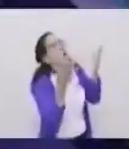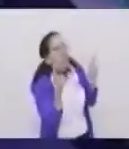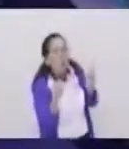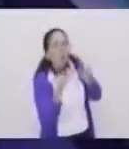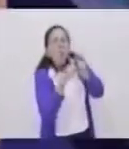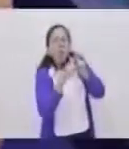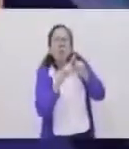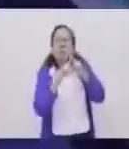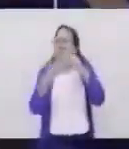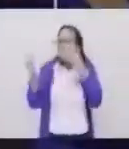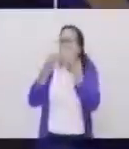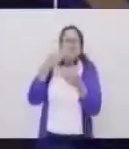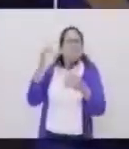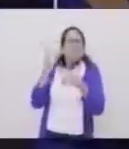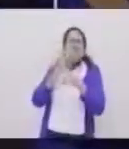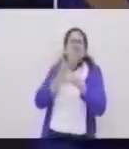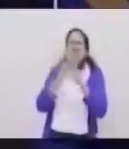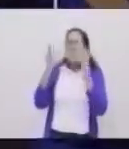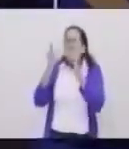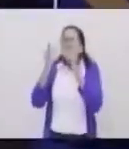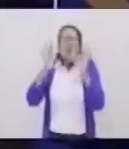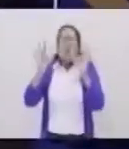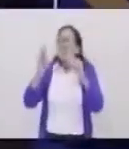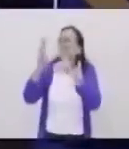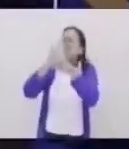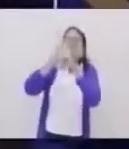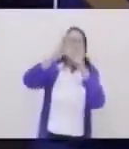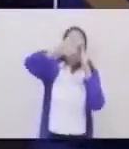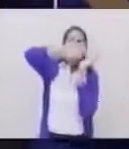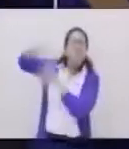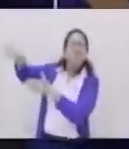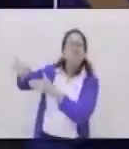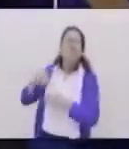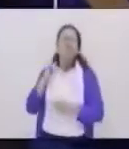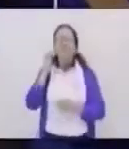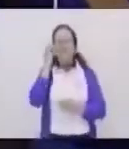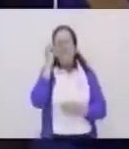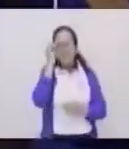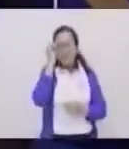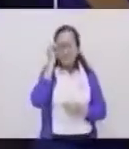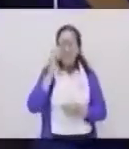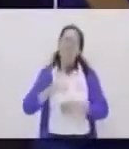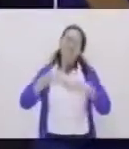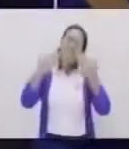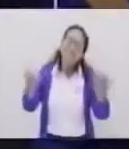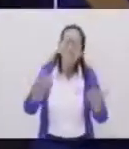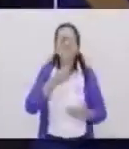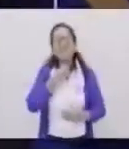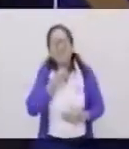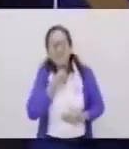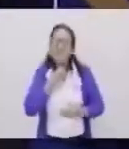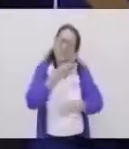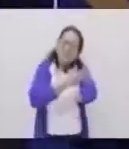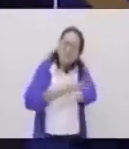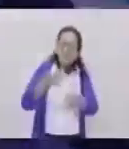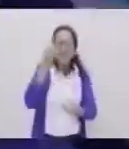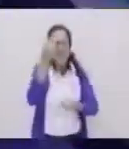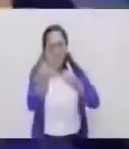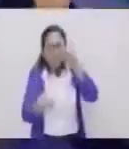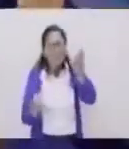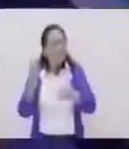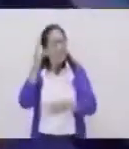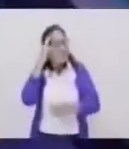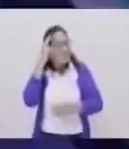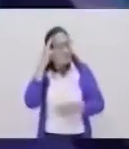y juntos puedan superar ese puente o destruir a esos grandes ogros que quieran atacar. Ha sido un gusto trabajar contigo.